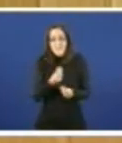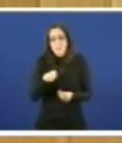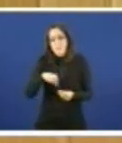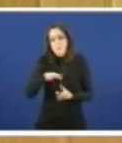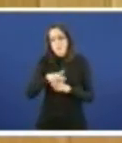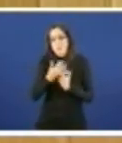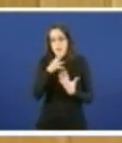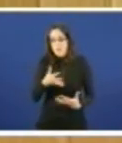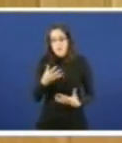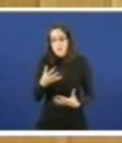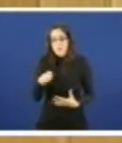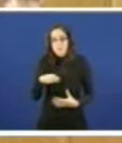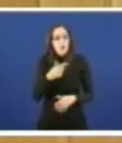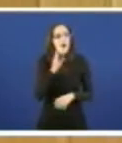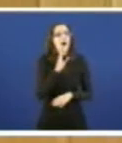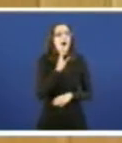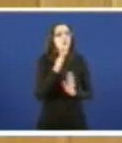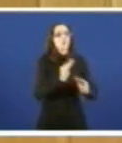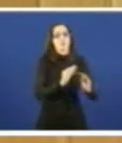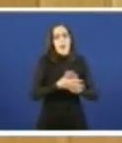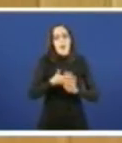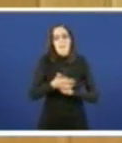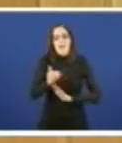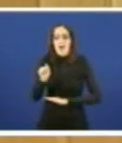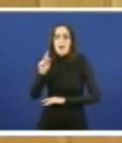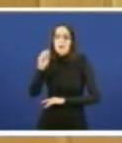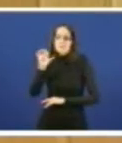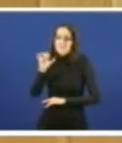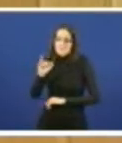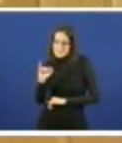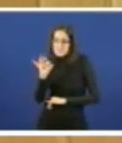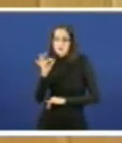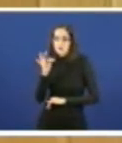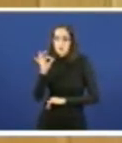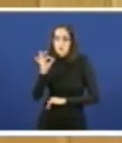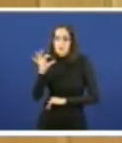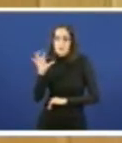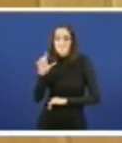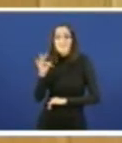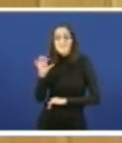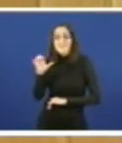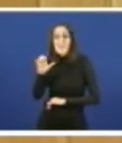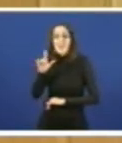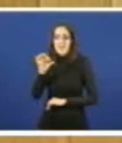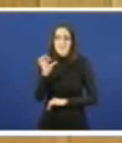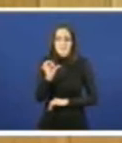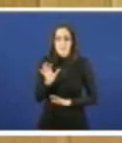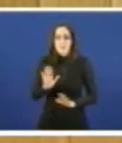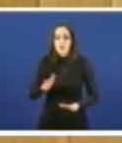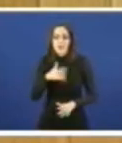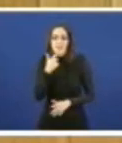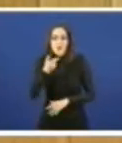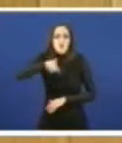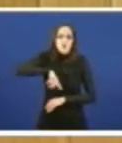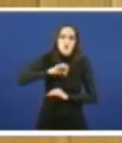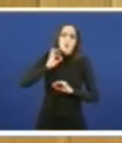vostede o día, Aristóteles, non? Recordemos que a poesía como inefable, cando non podemos utilizar a razón, pero non é para nós